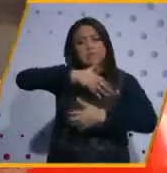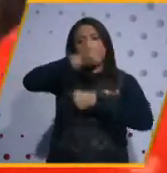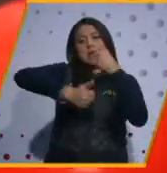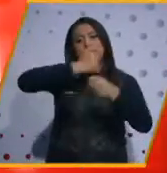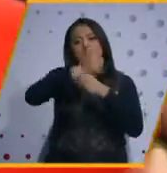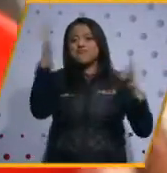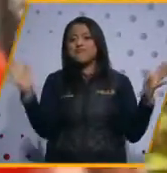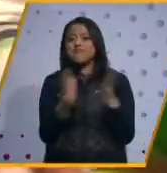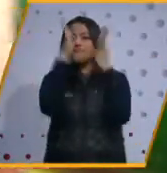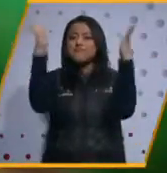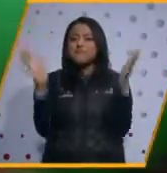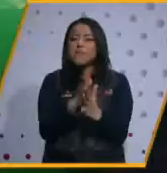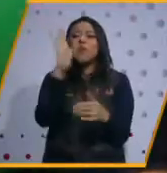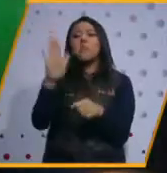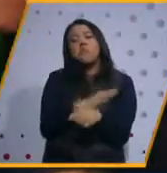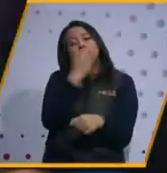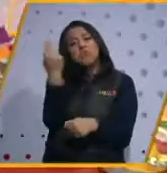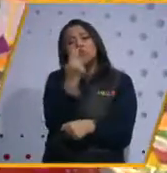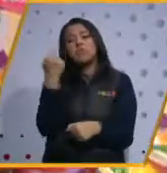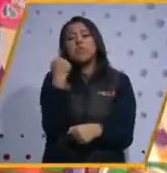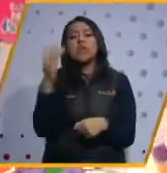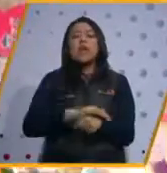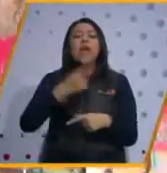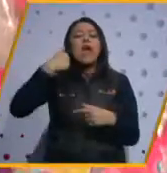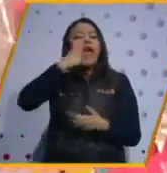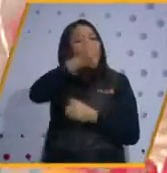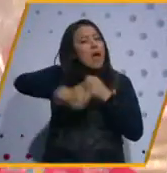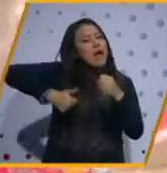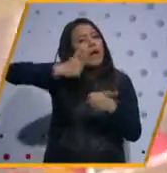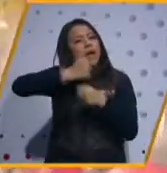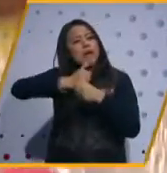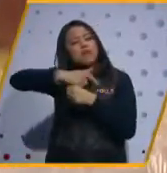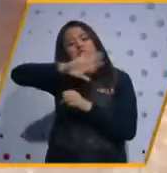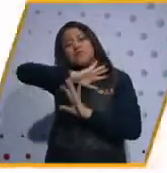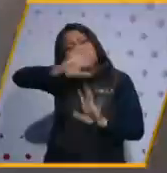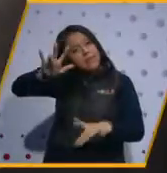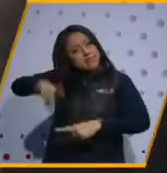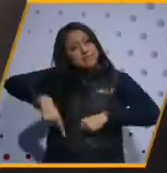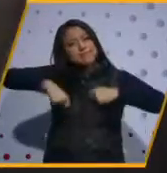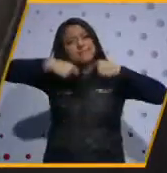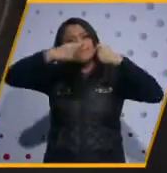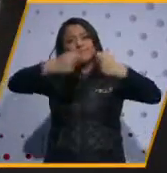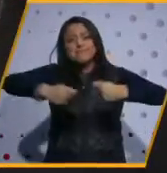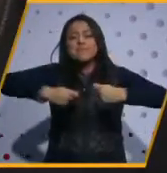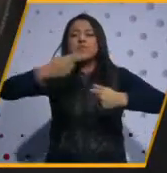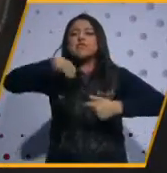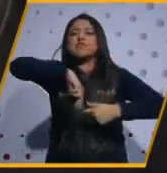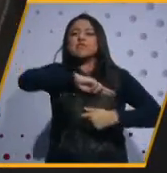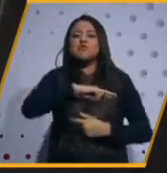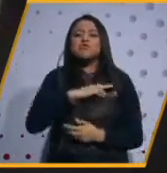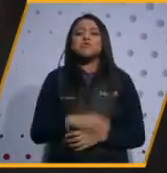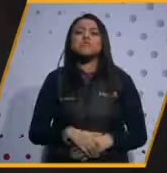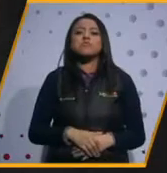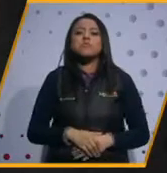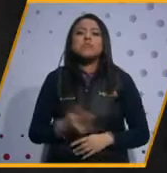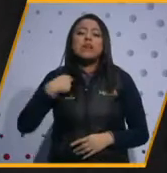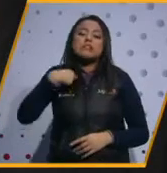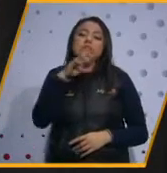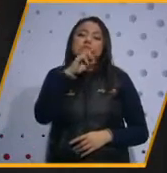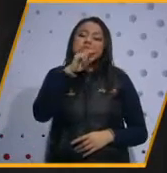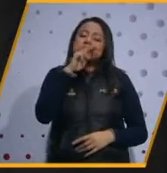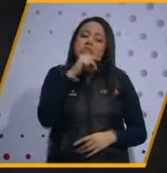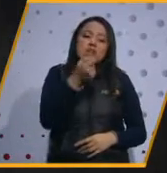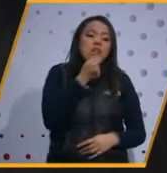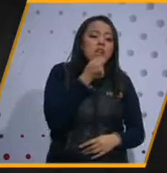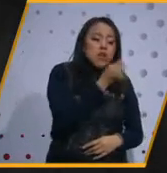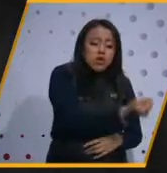Y es que su aportación y dedicación de año con año es más que una tradición. Porque nos preocupa, ¿no? Así que todos los